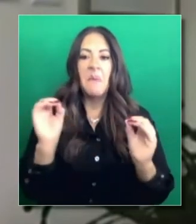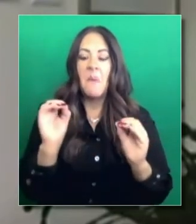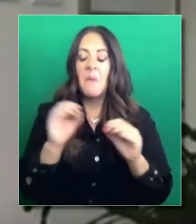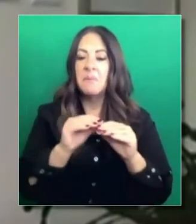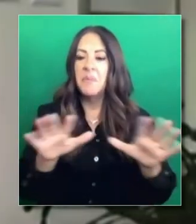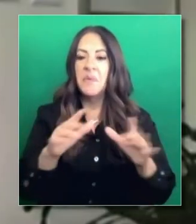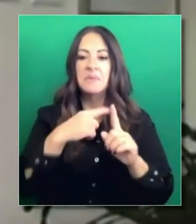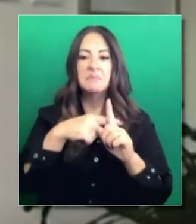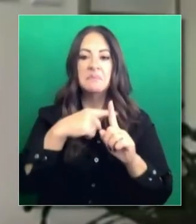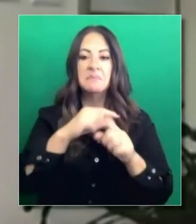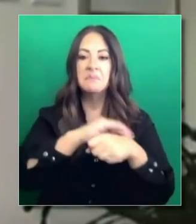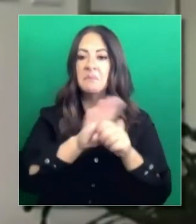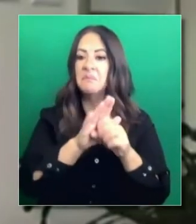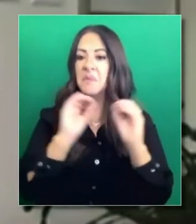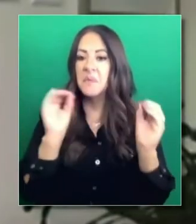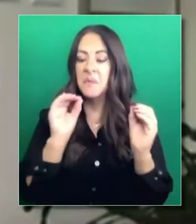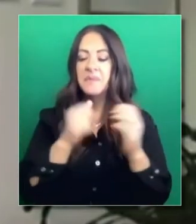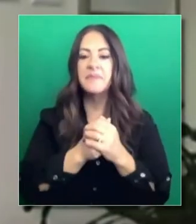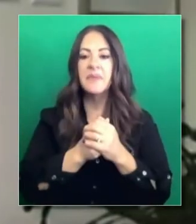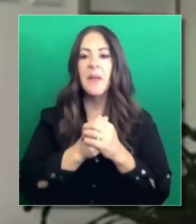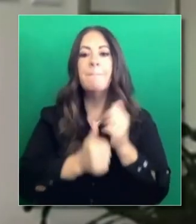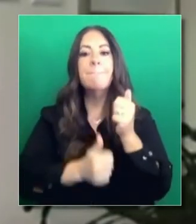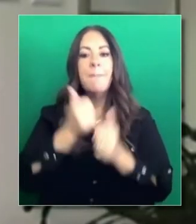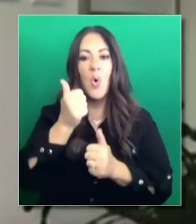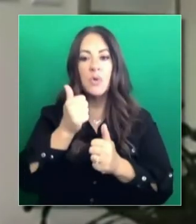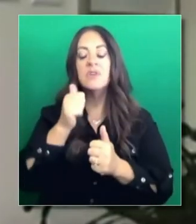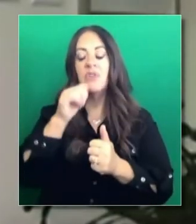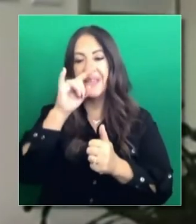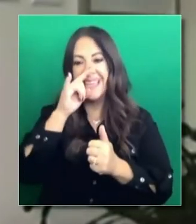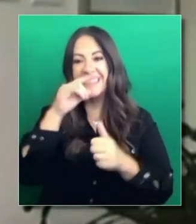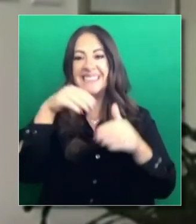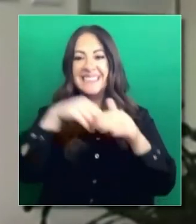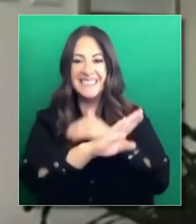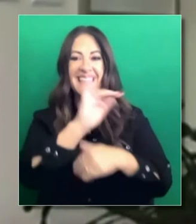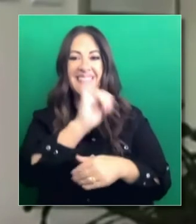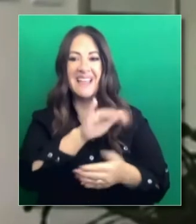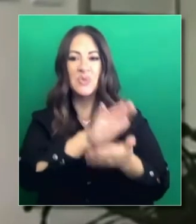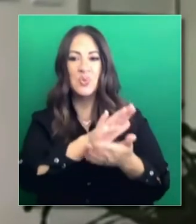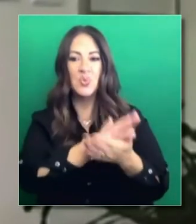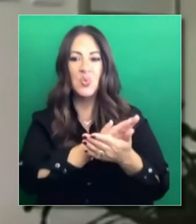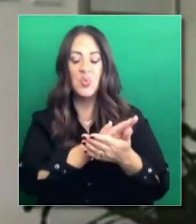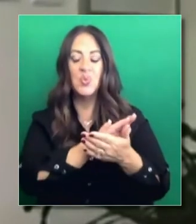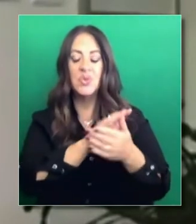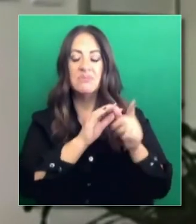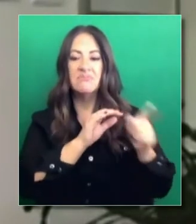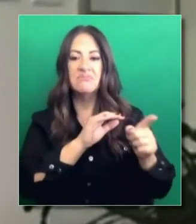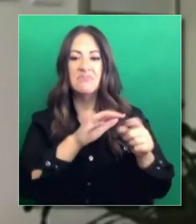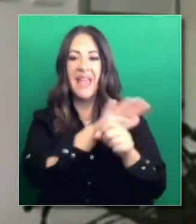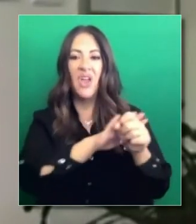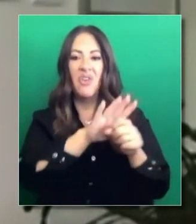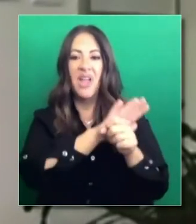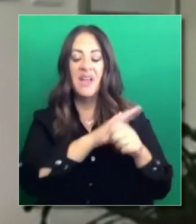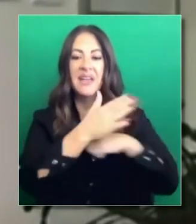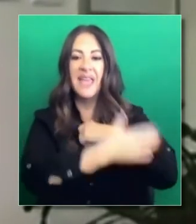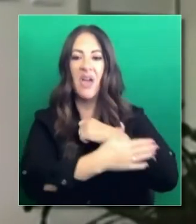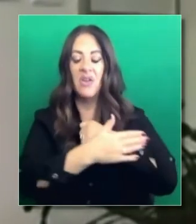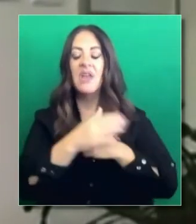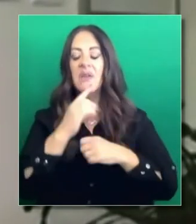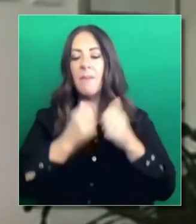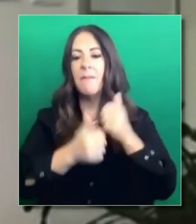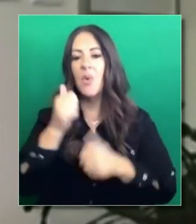docentes, casi no ha habido casos de transmisión. Entre esos estudiantes se encuentran los